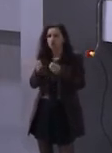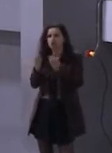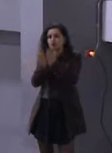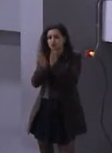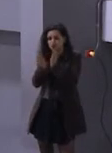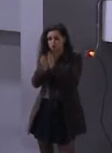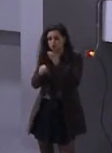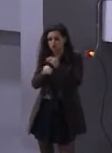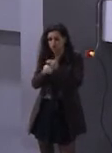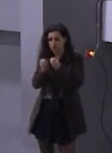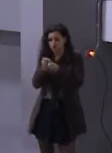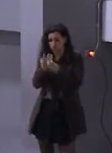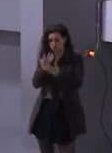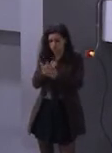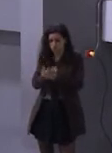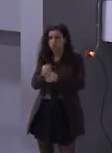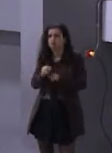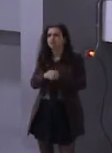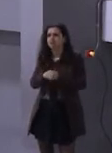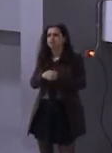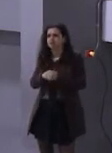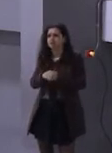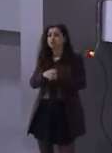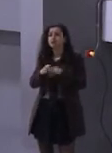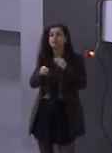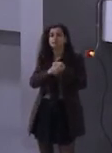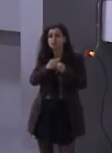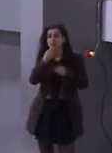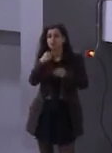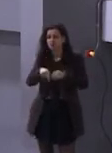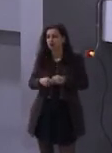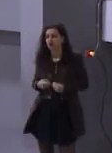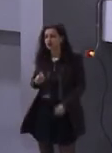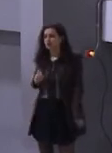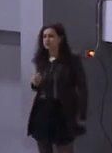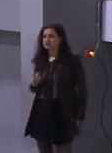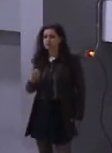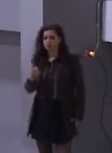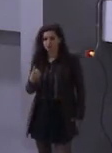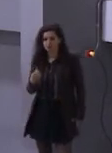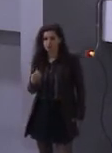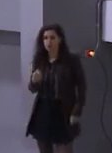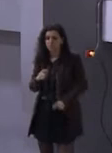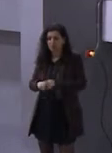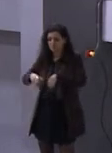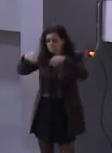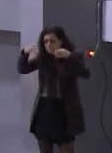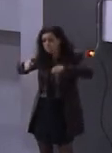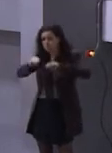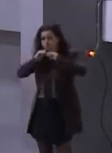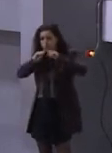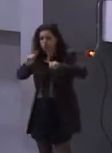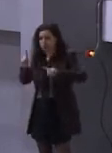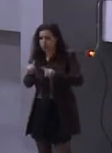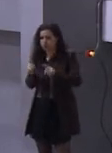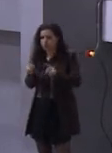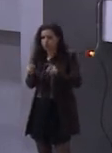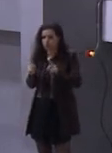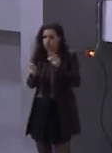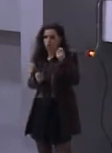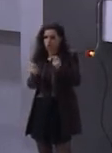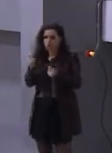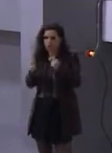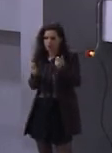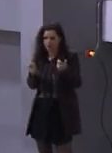infraestructura. Aquí se ha dicho que hay un déficit no declarado. Eso en términos contables y técnicos no se